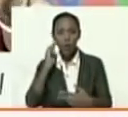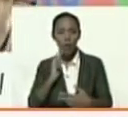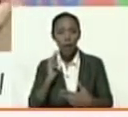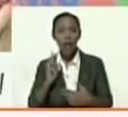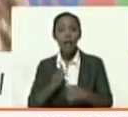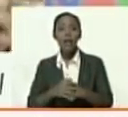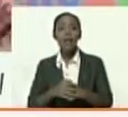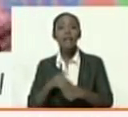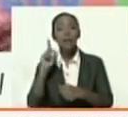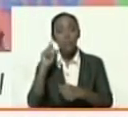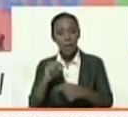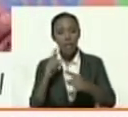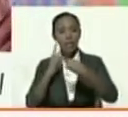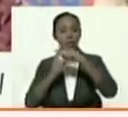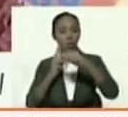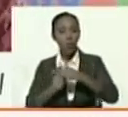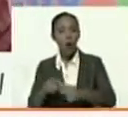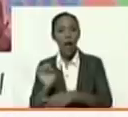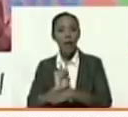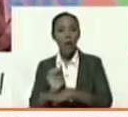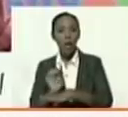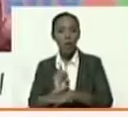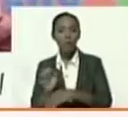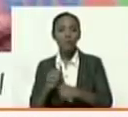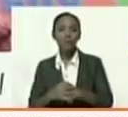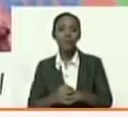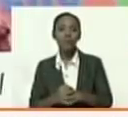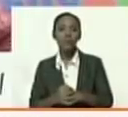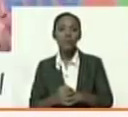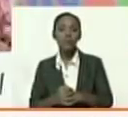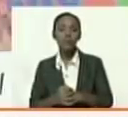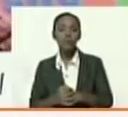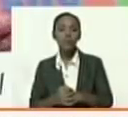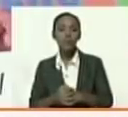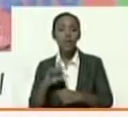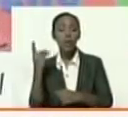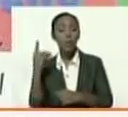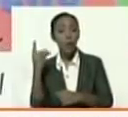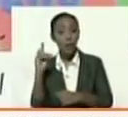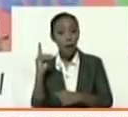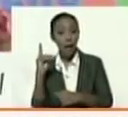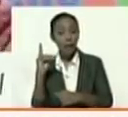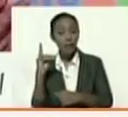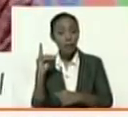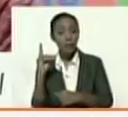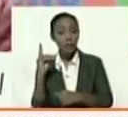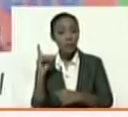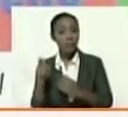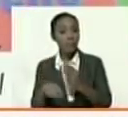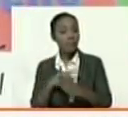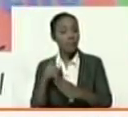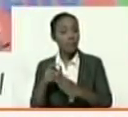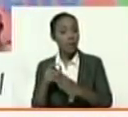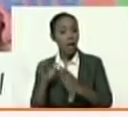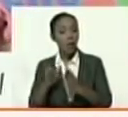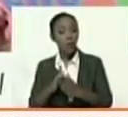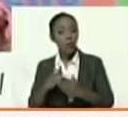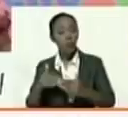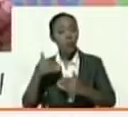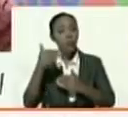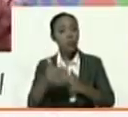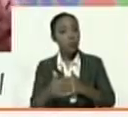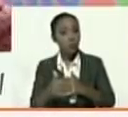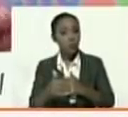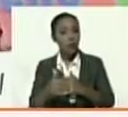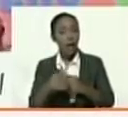bolivariana, también que se sumó Ecuador y Bolivia. Esto dado también al siguiente resultado electoral